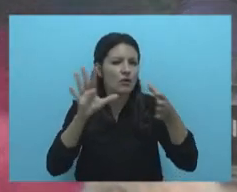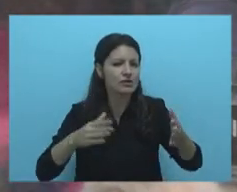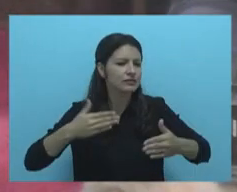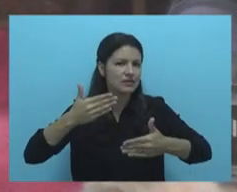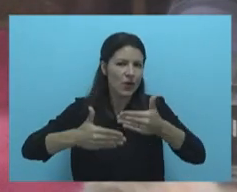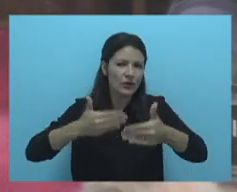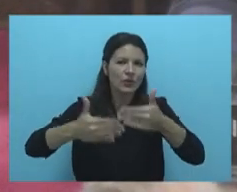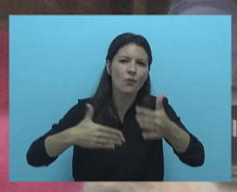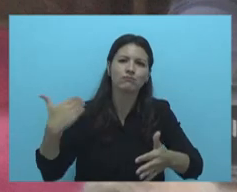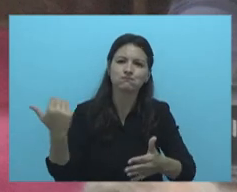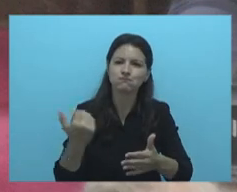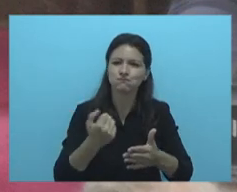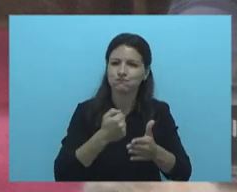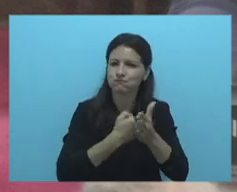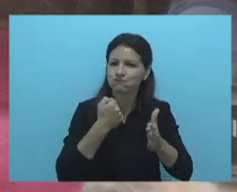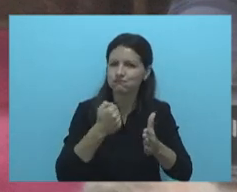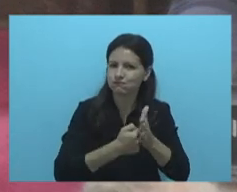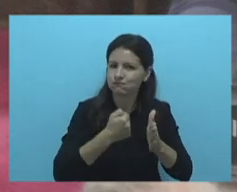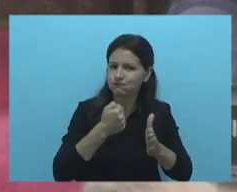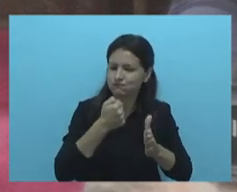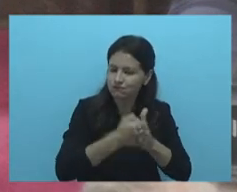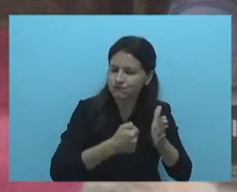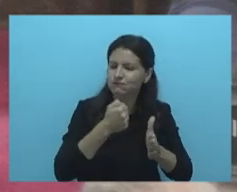a fortalecer la institucionalidad de nuestro país, que la